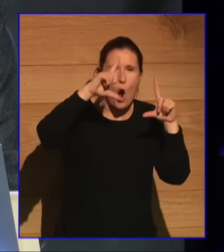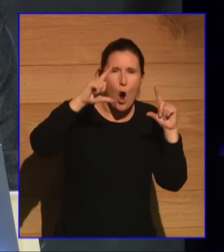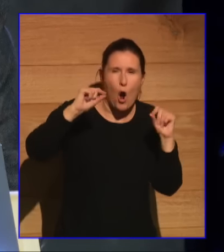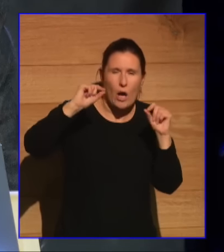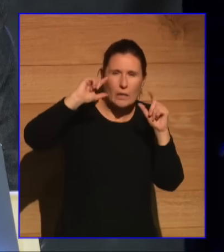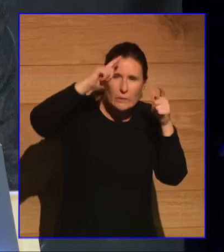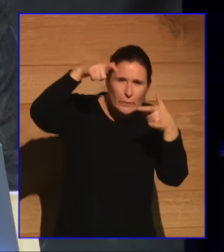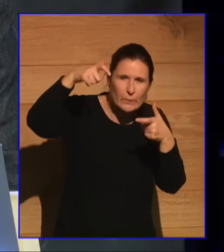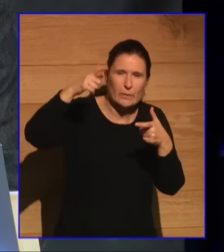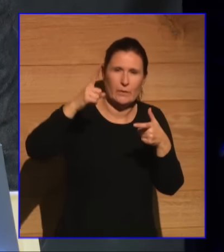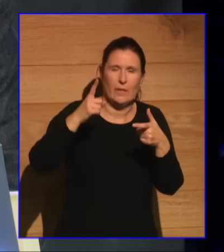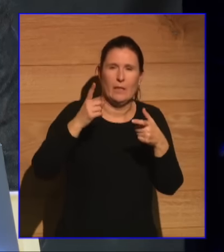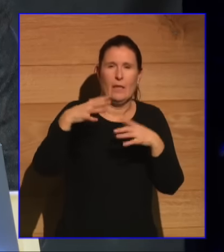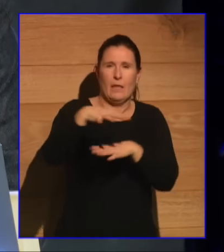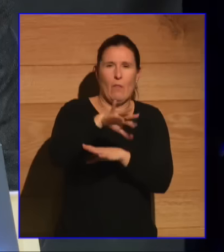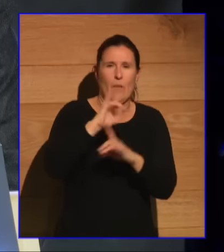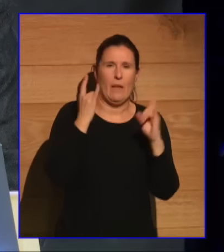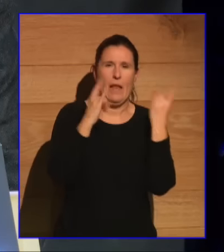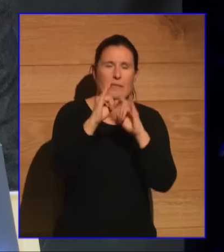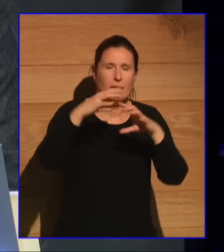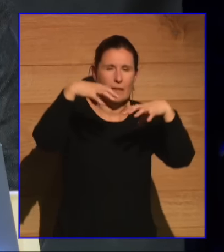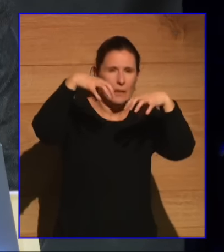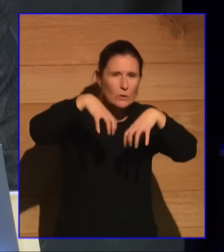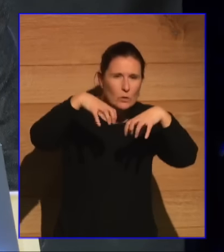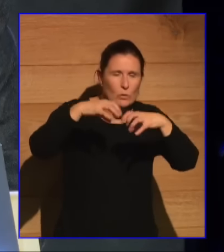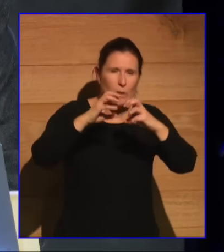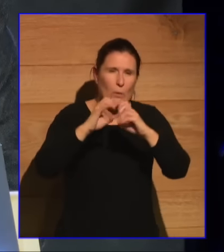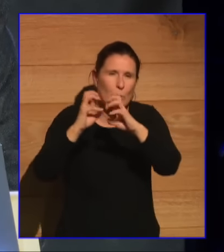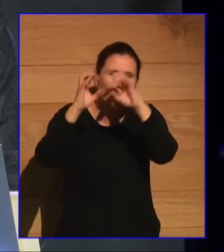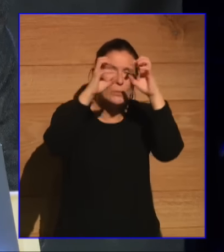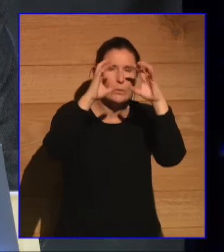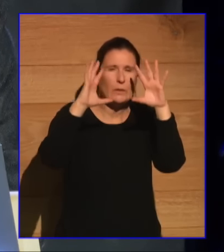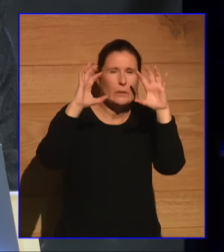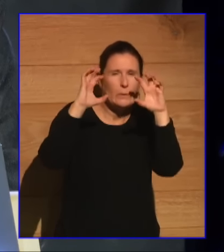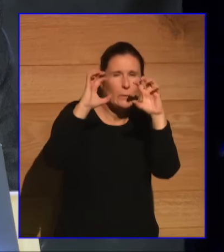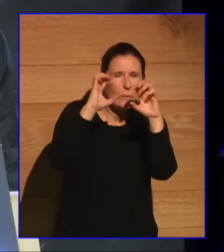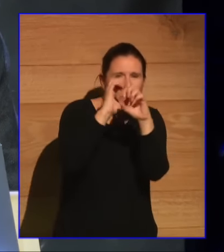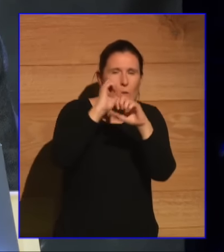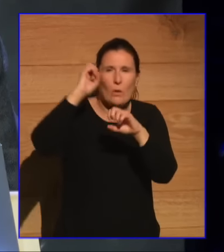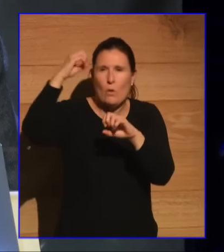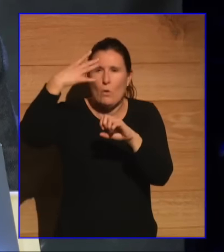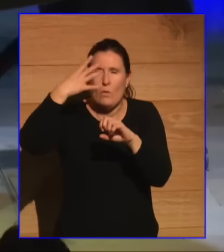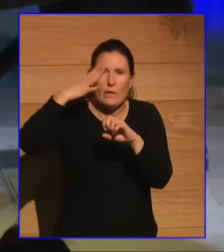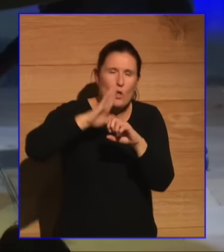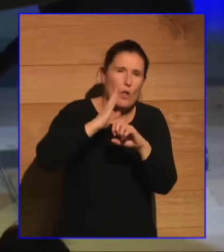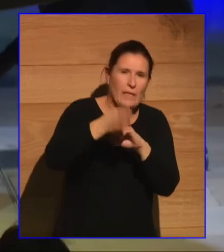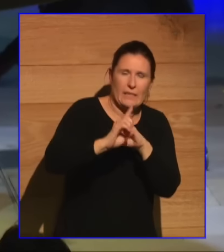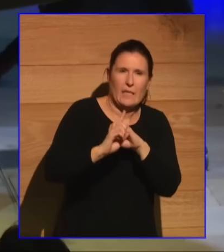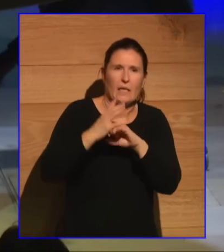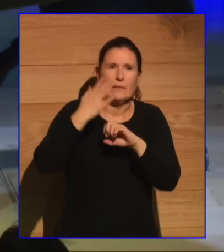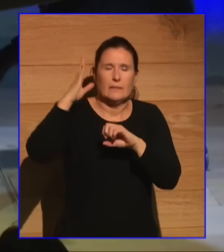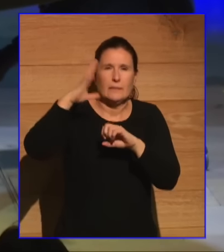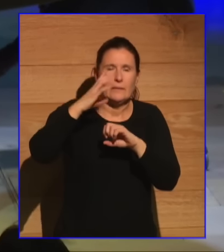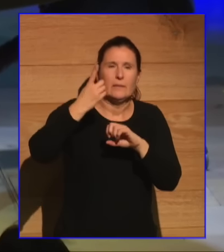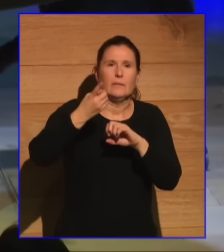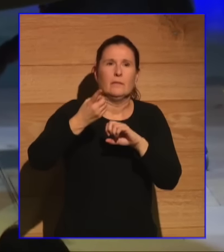aquella selva, cuando se... La lluvia, el humo, la penumbra... Luces indirectas, los focos... Pero tal. Está y bien.